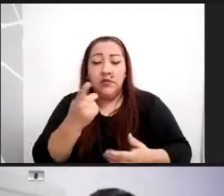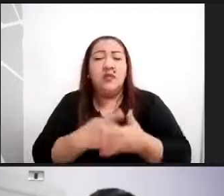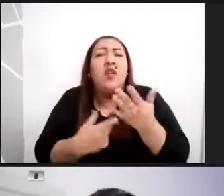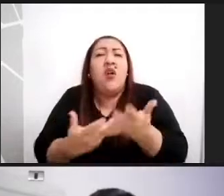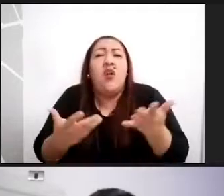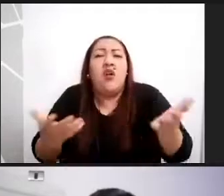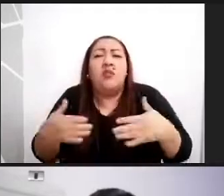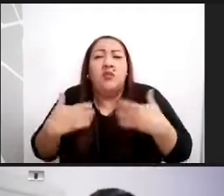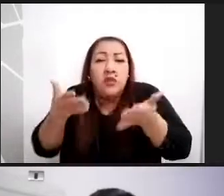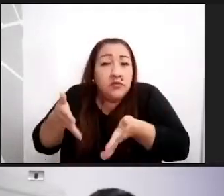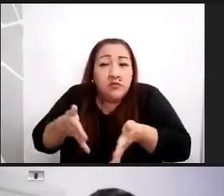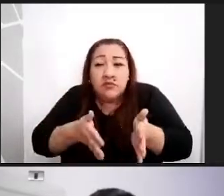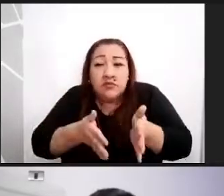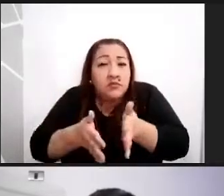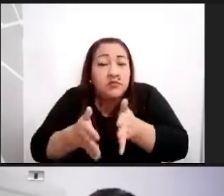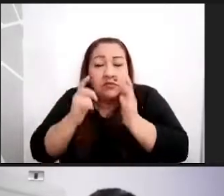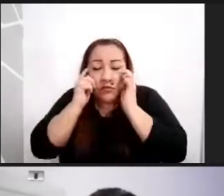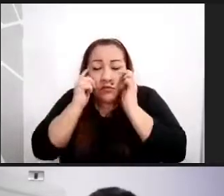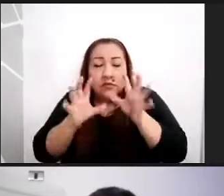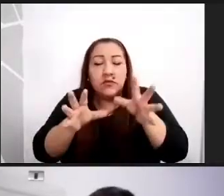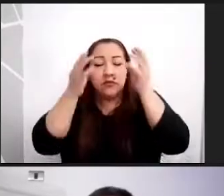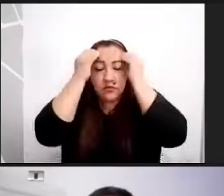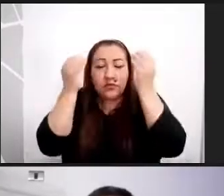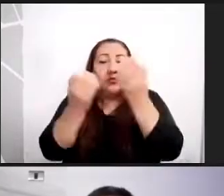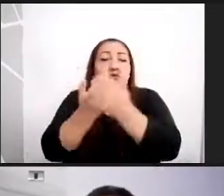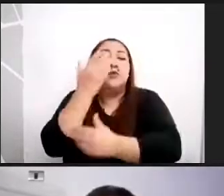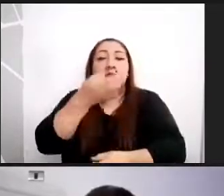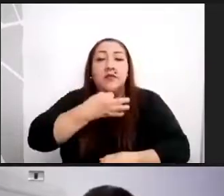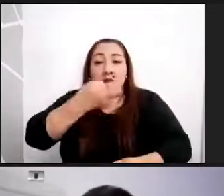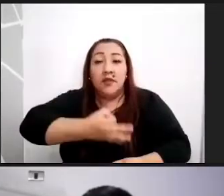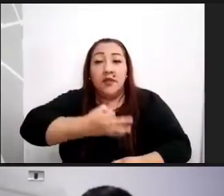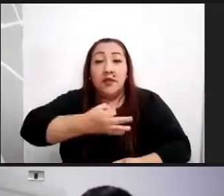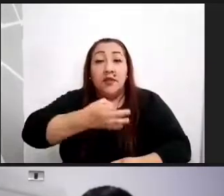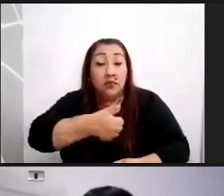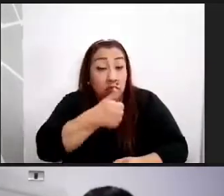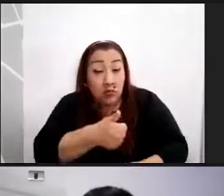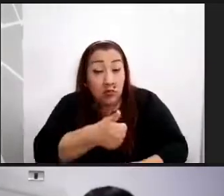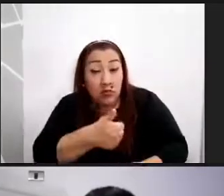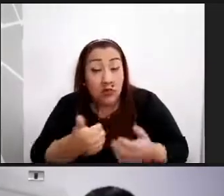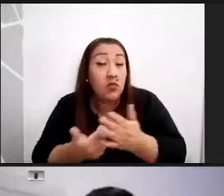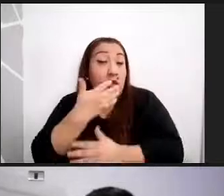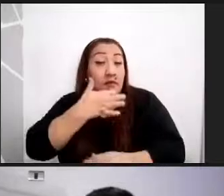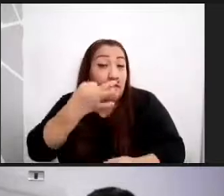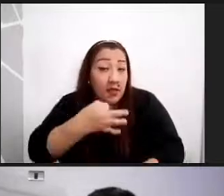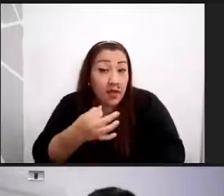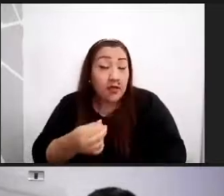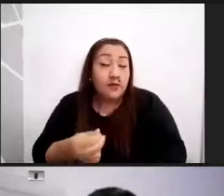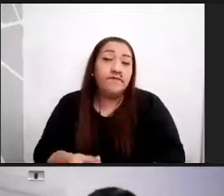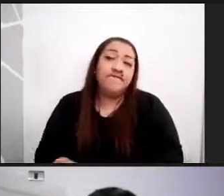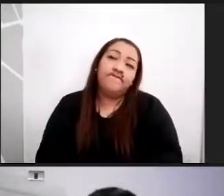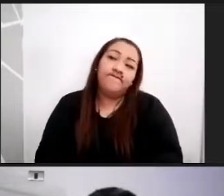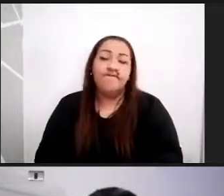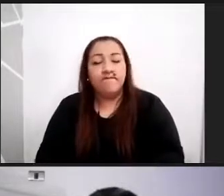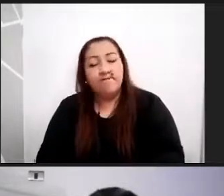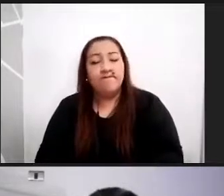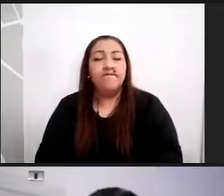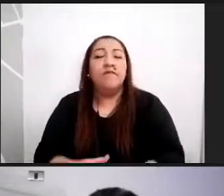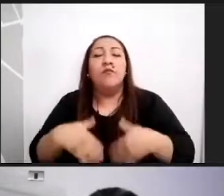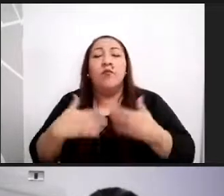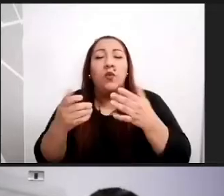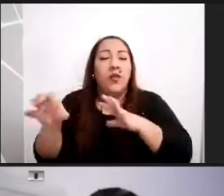podemos seguir para comprender esta nueva realidad? ¿Es efectivamente una nueva realidad? ¿Qué debemos hacer? ¿Cuáles son